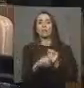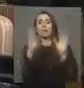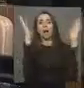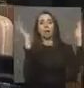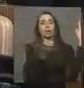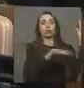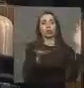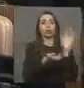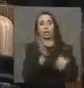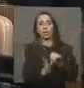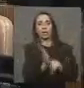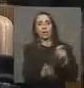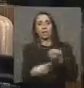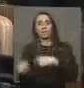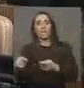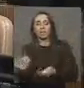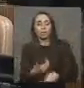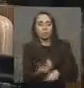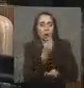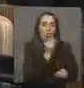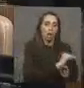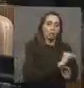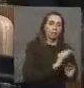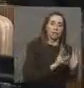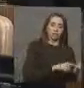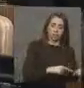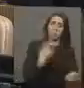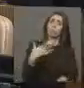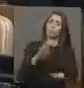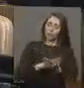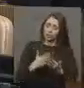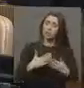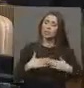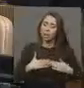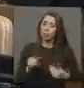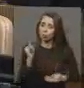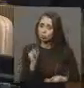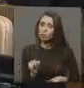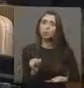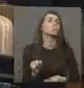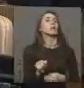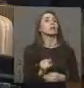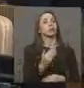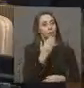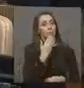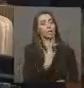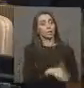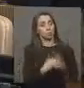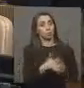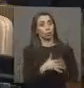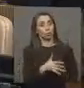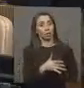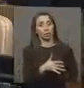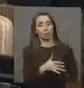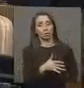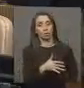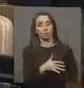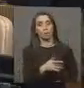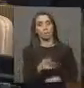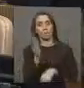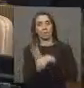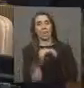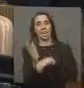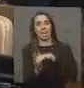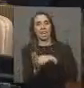familias consideramos importante el tema de la salud no hay ninguna duda en aquello pero no es menos importante que detrás de las niñas